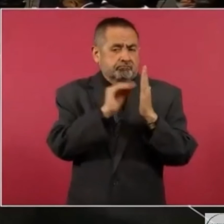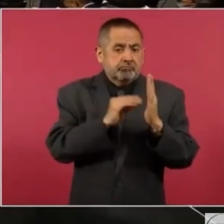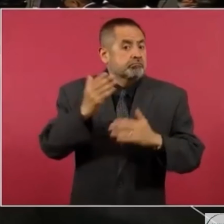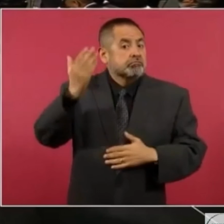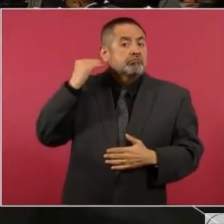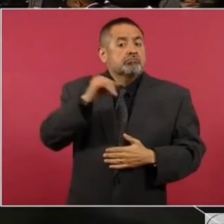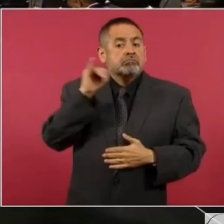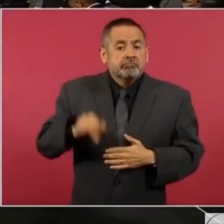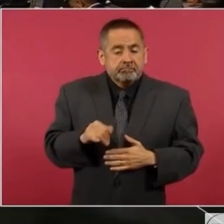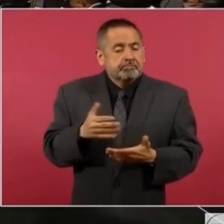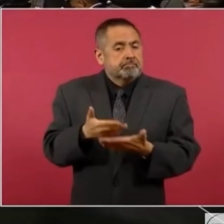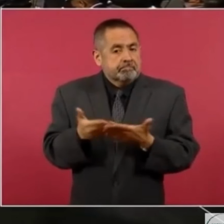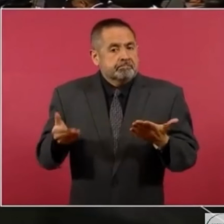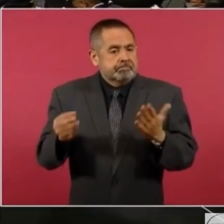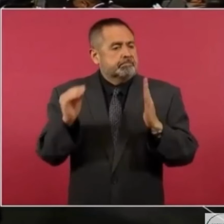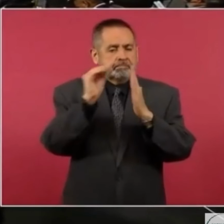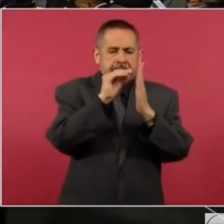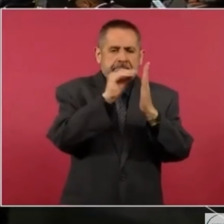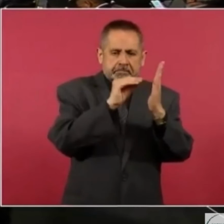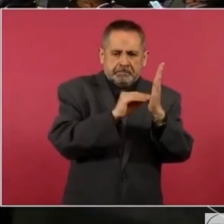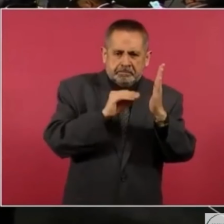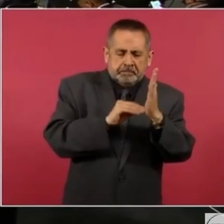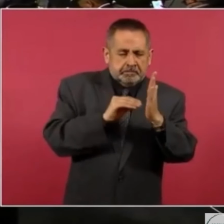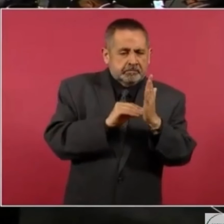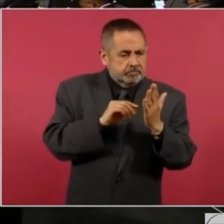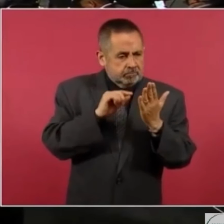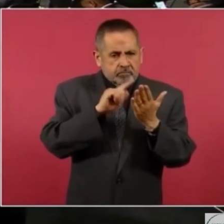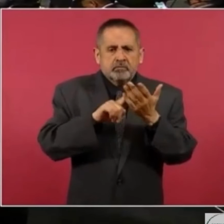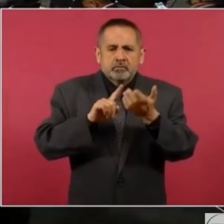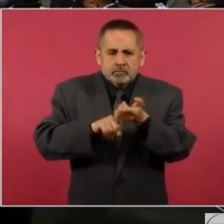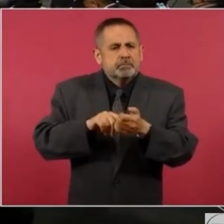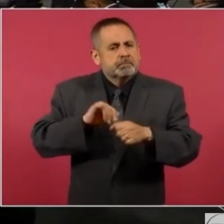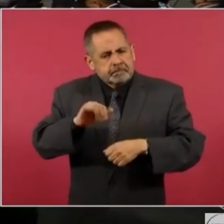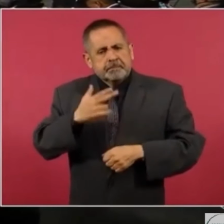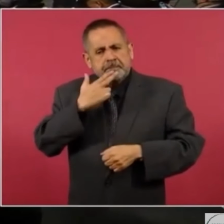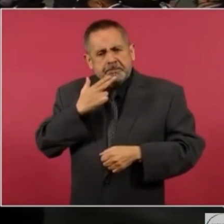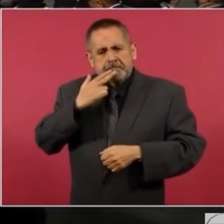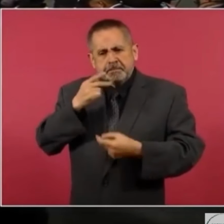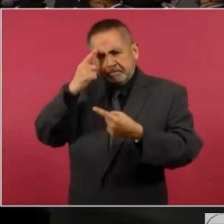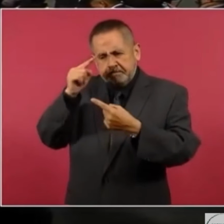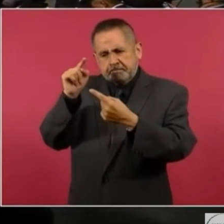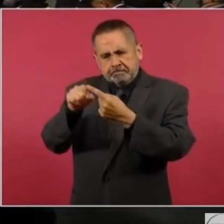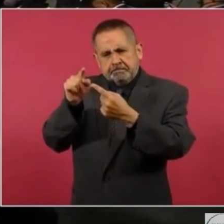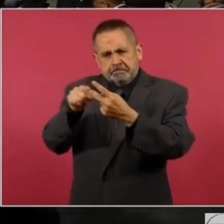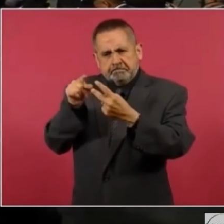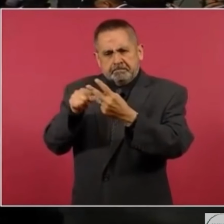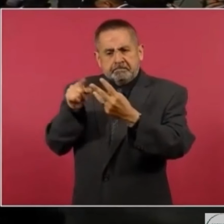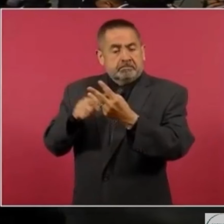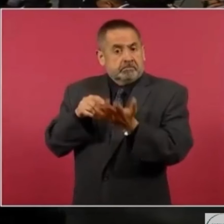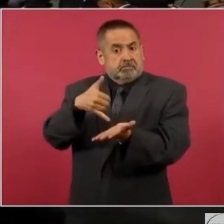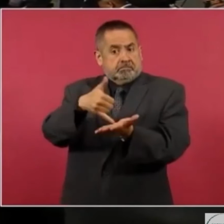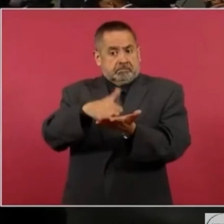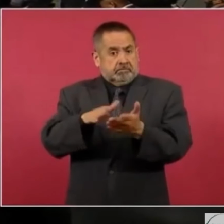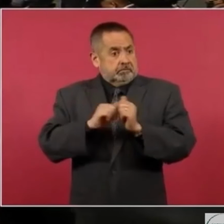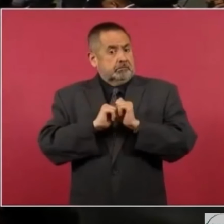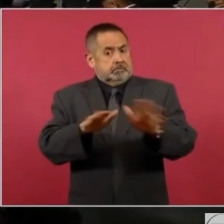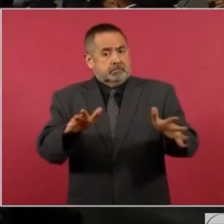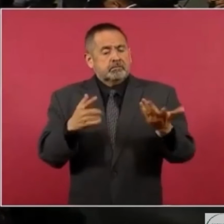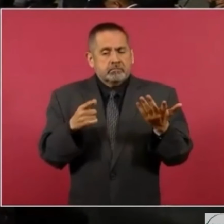sido actualizado tampoco en mucho tiempo y consideramos que el publicar una farmacopea, esto es decir,